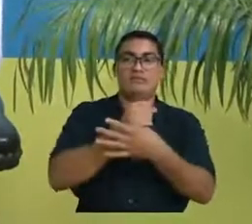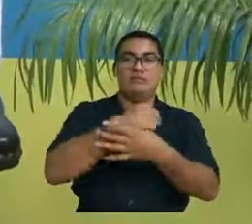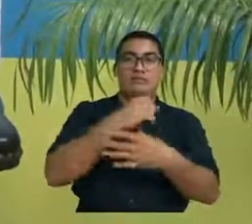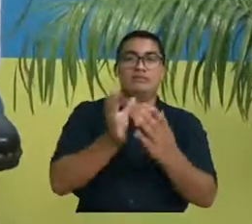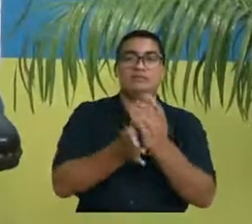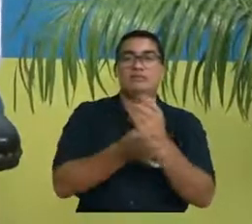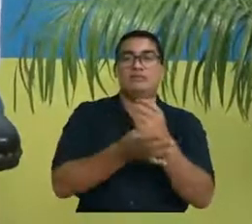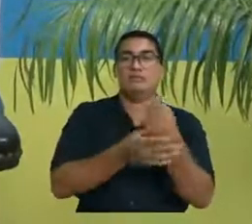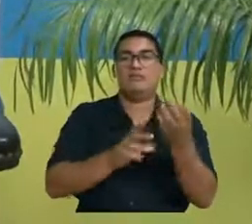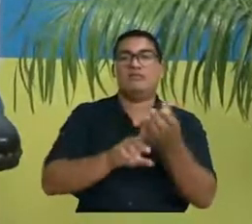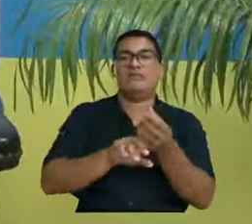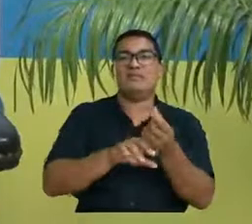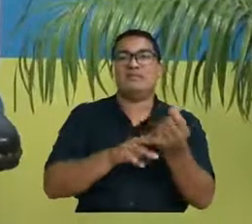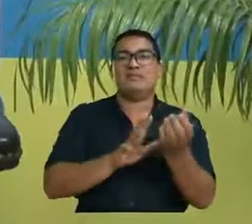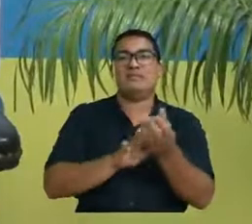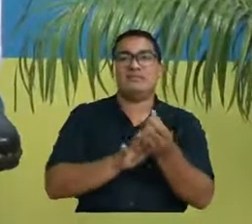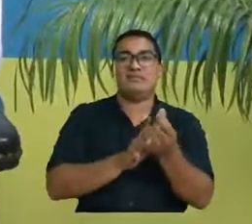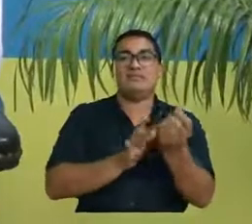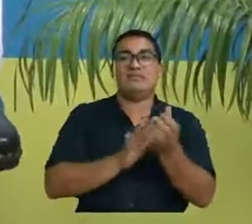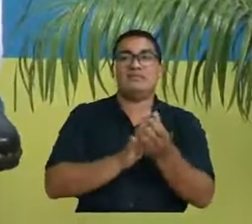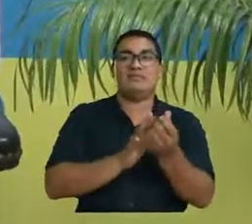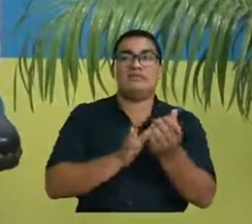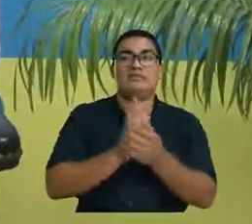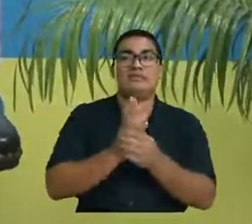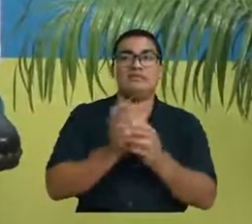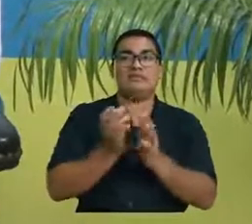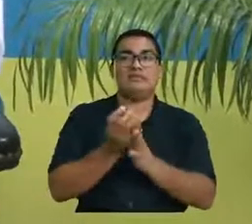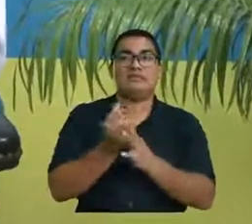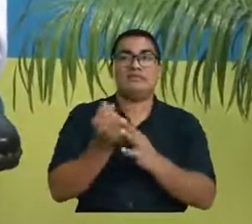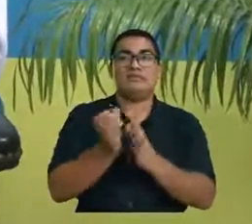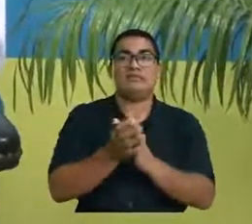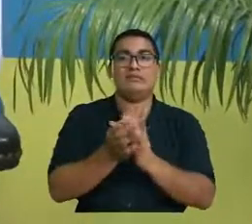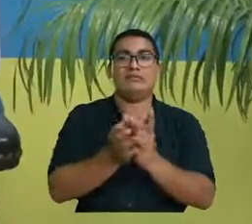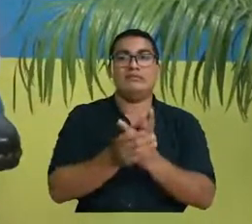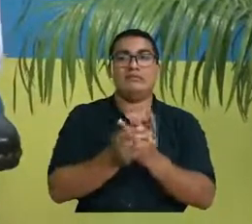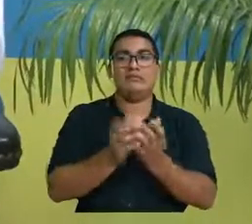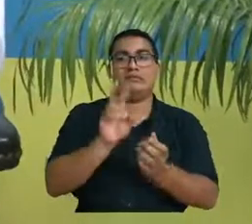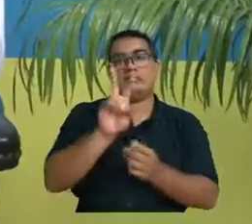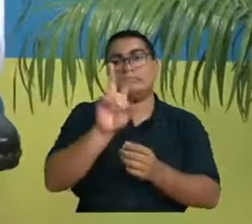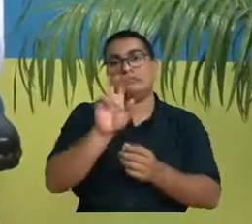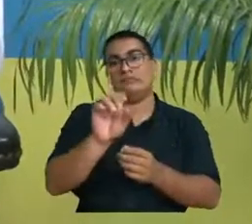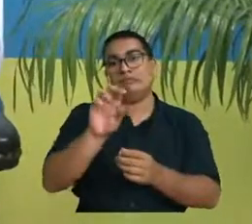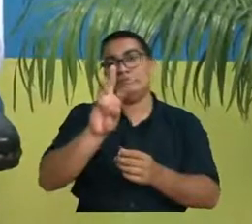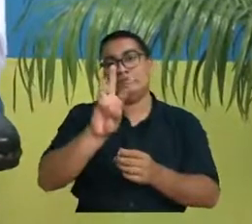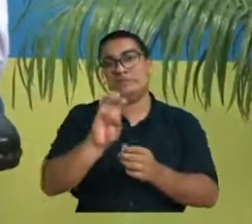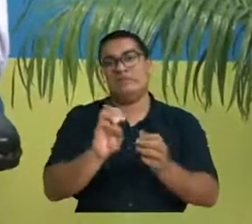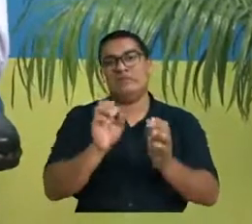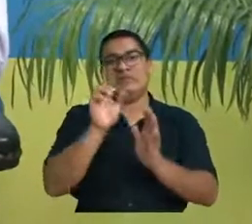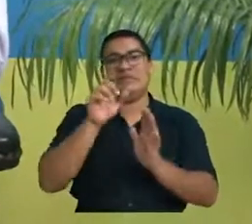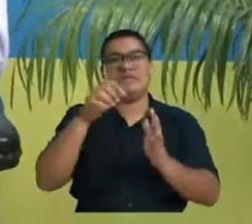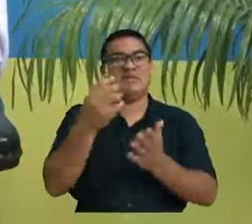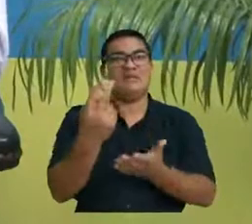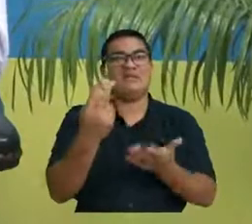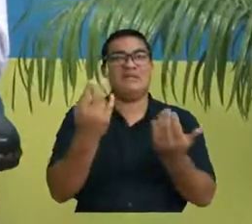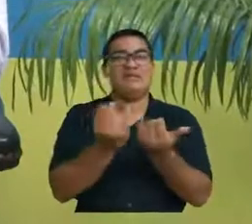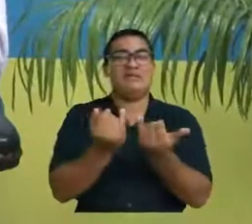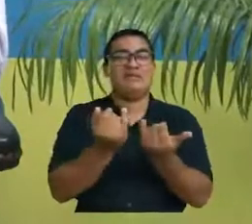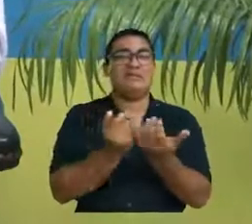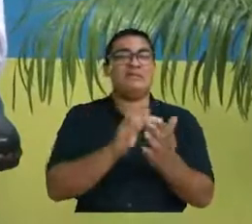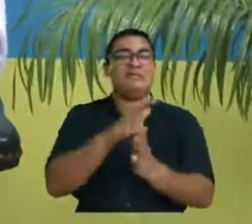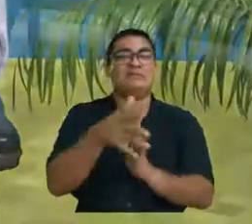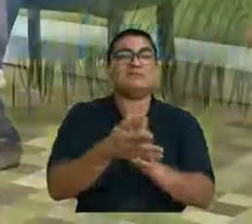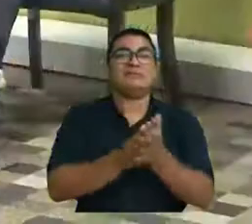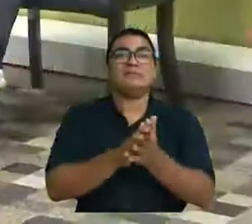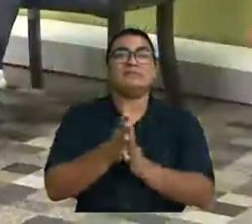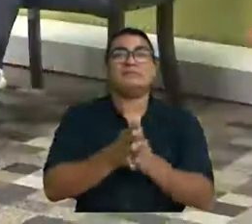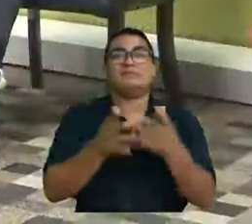nuestros pulgares y luego a nuestros puños. Esa aplicación debe durar de 20 a 30 segundos. Es lo mismo como lavarnos las manos.